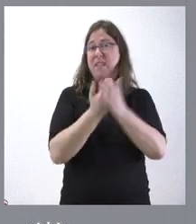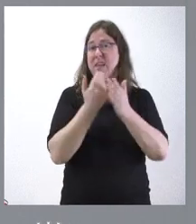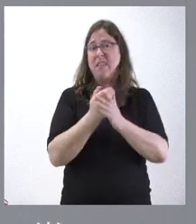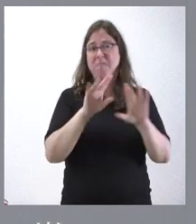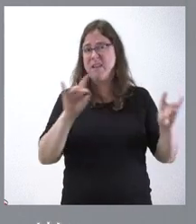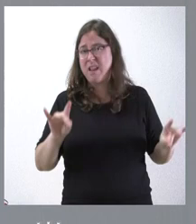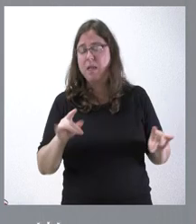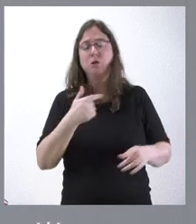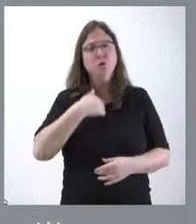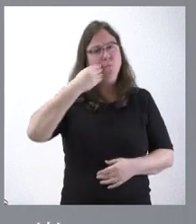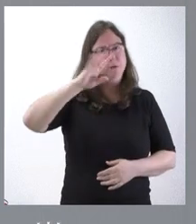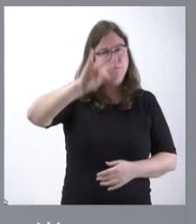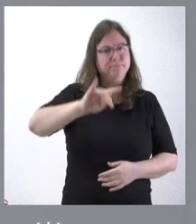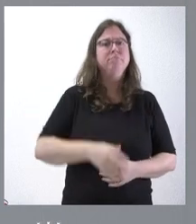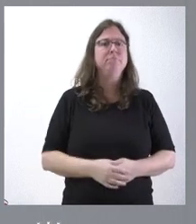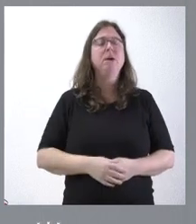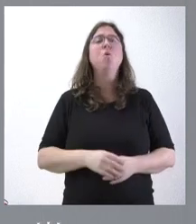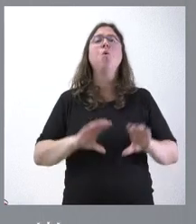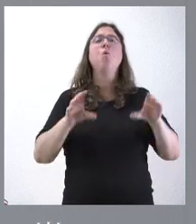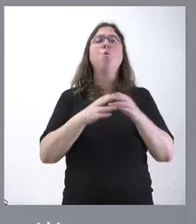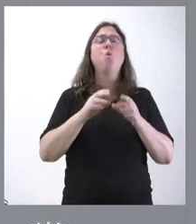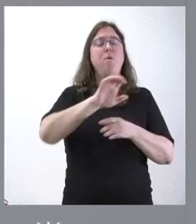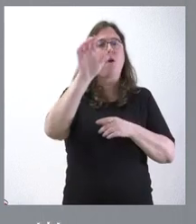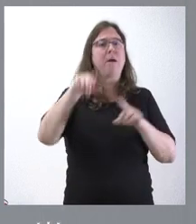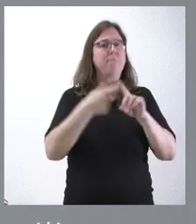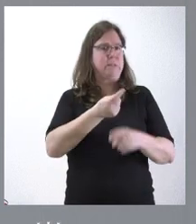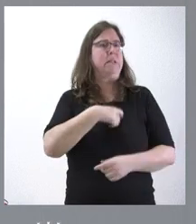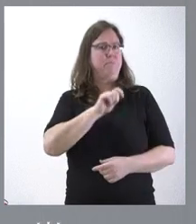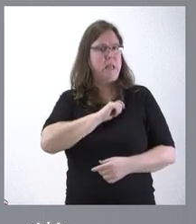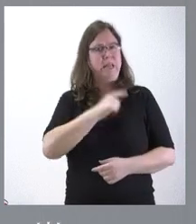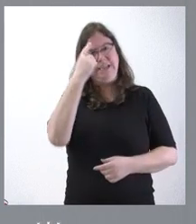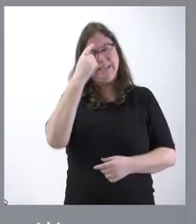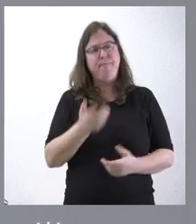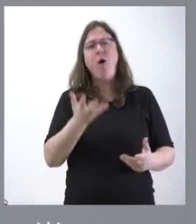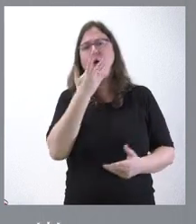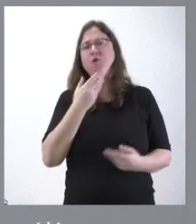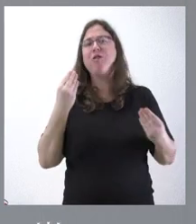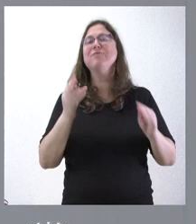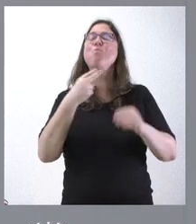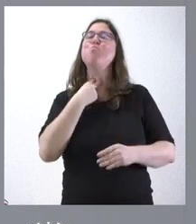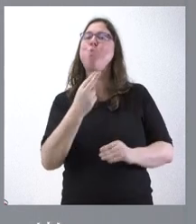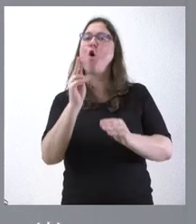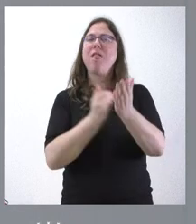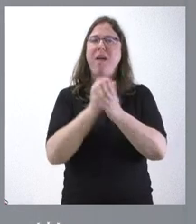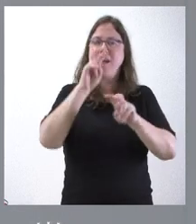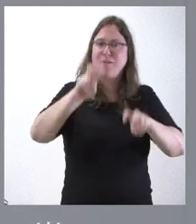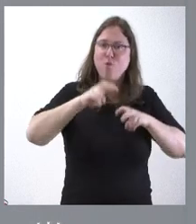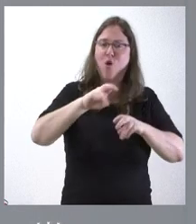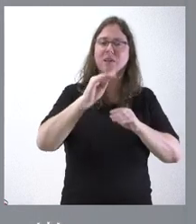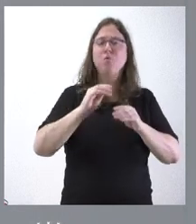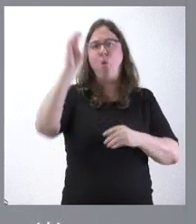Sí yo creo que sí que es Útil es útil que la Unión Europea y que en España se conozca la voz de los agricultores se conozca la posición de los